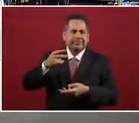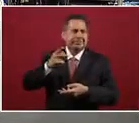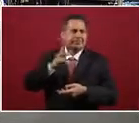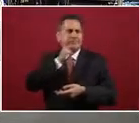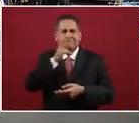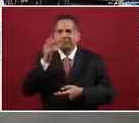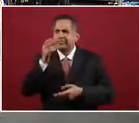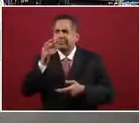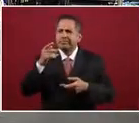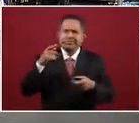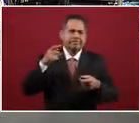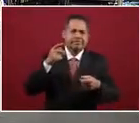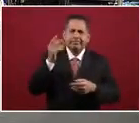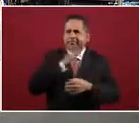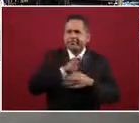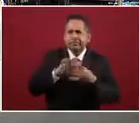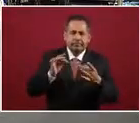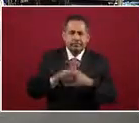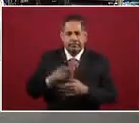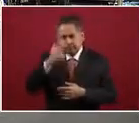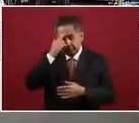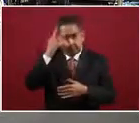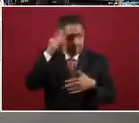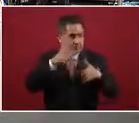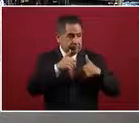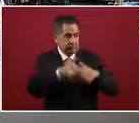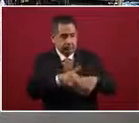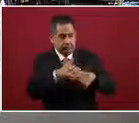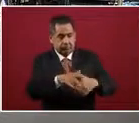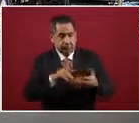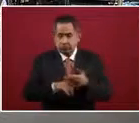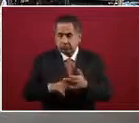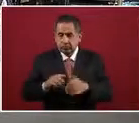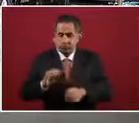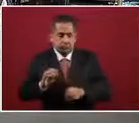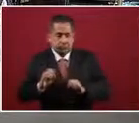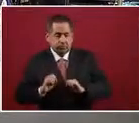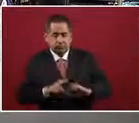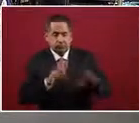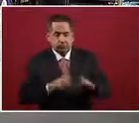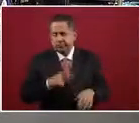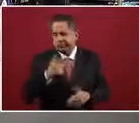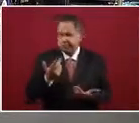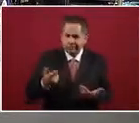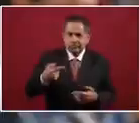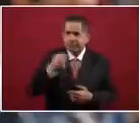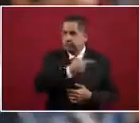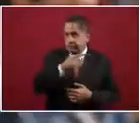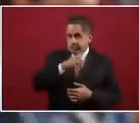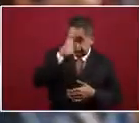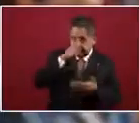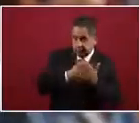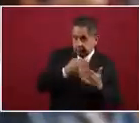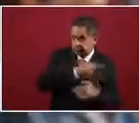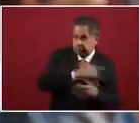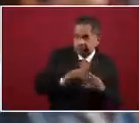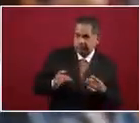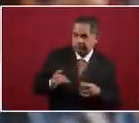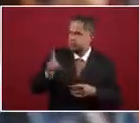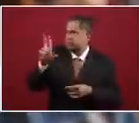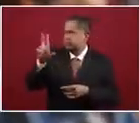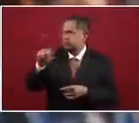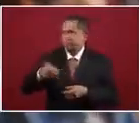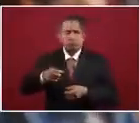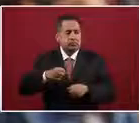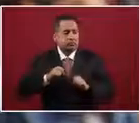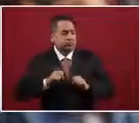las mujeres que protestaron con lo de la marcha de hace ya dos viernes, y dijo que este asunto de la no represión que